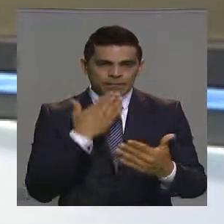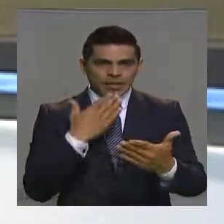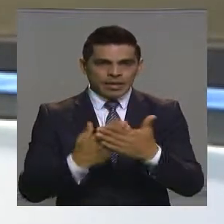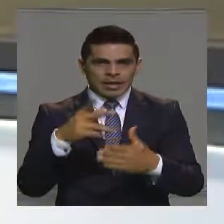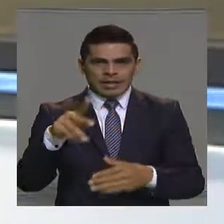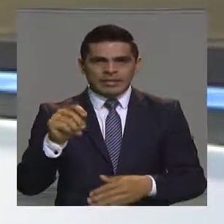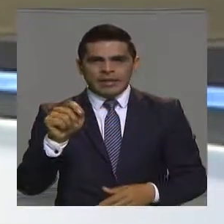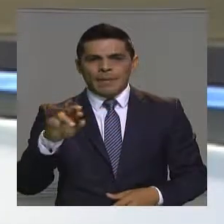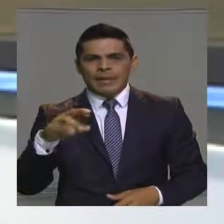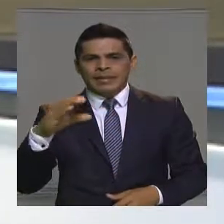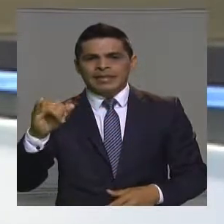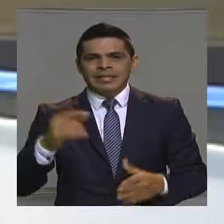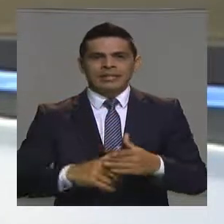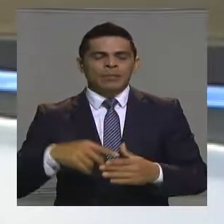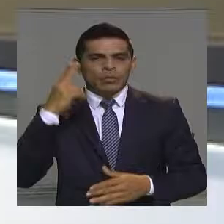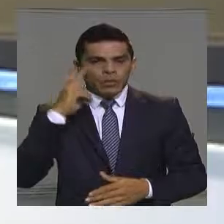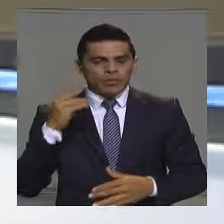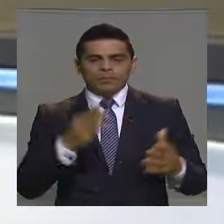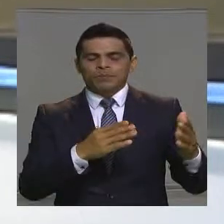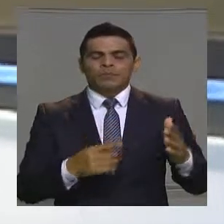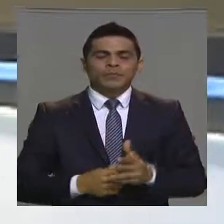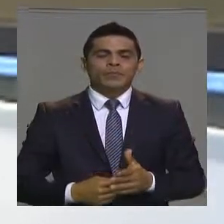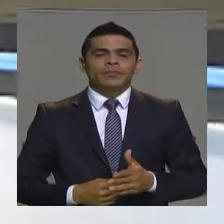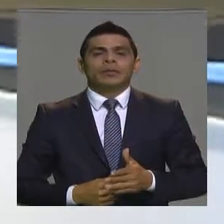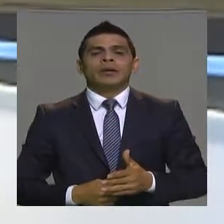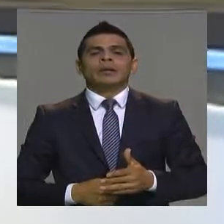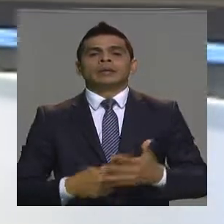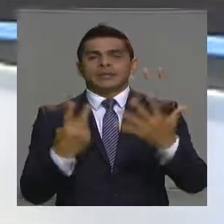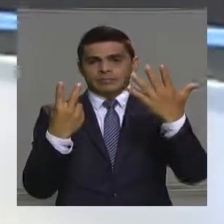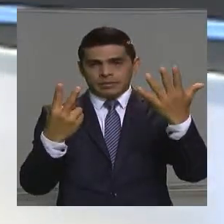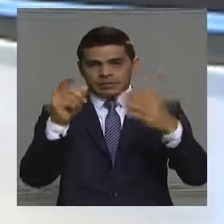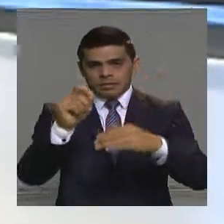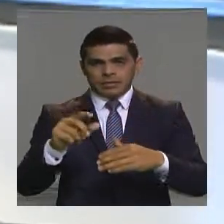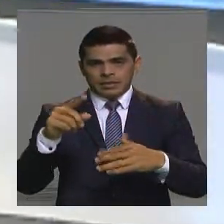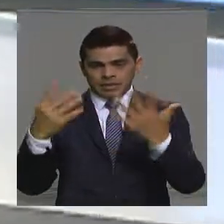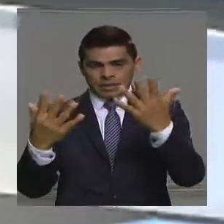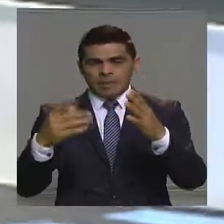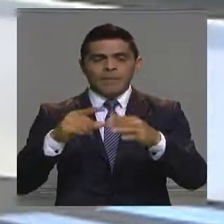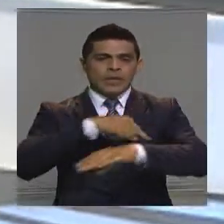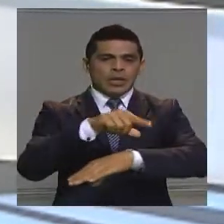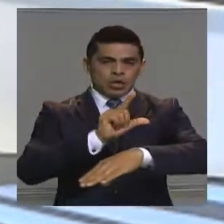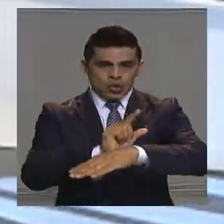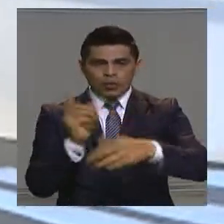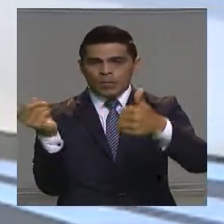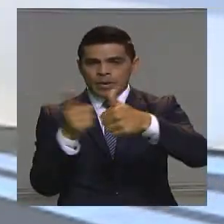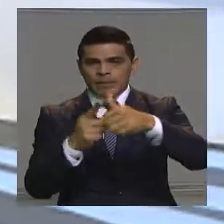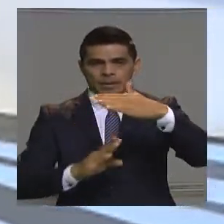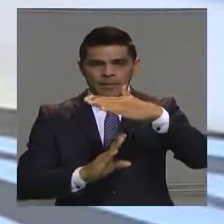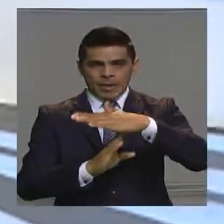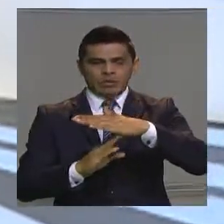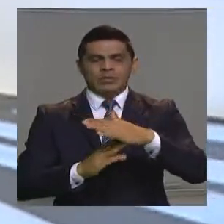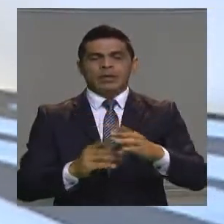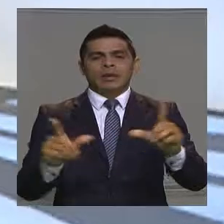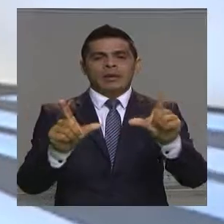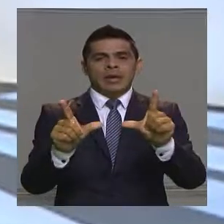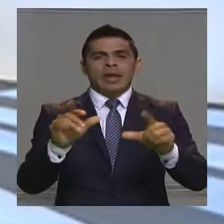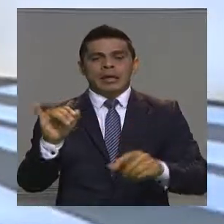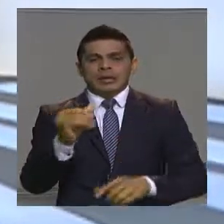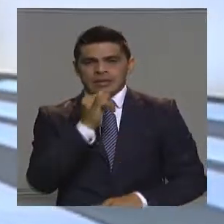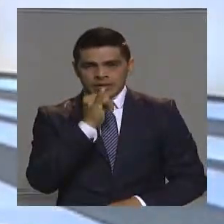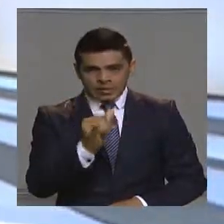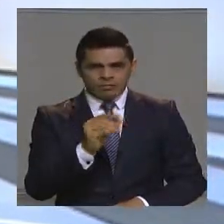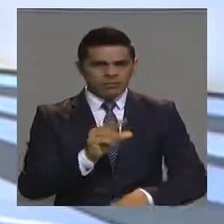compañera Patricia Bolívar por este reporte. Cuando son las 7:10 de la noche, hacemos nuestra primera pausa acá en Noticias Canal